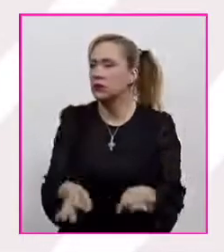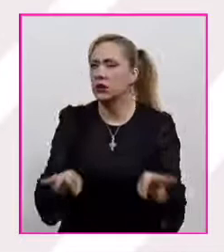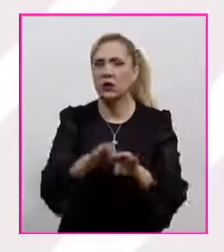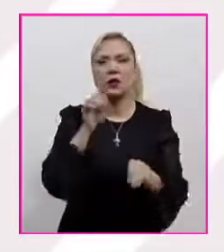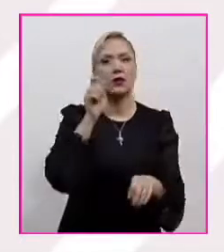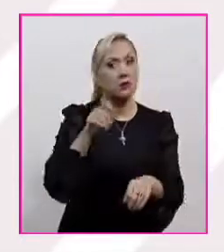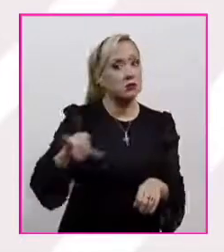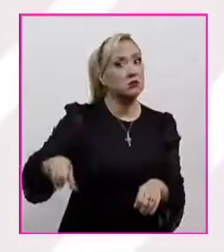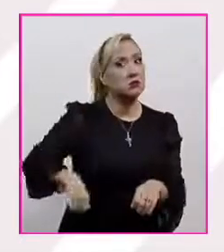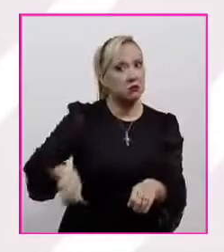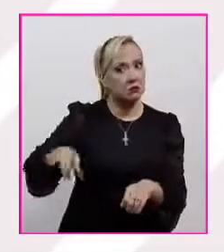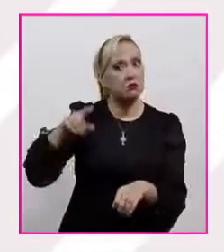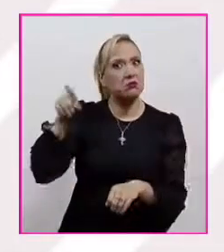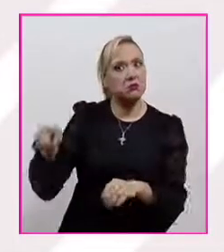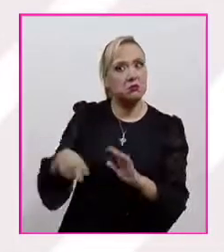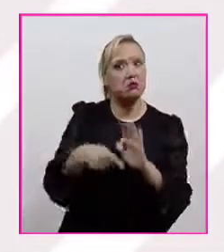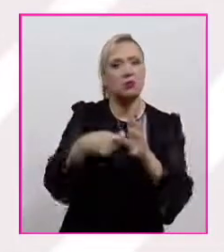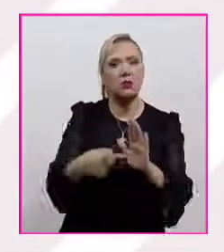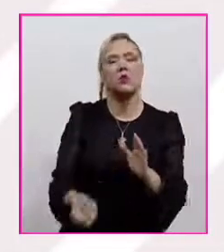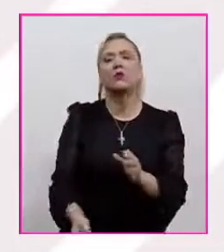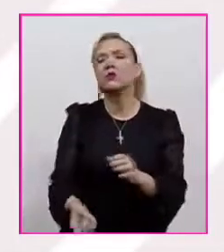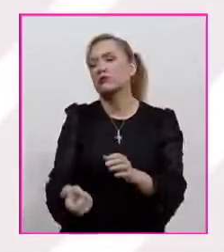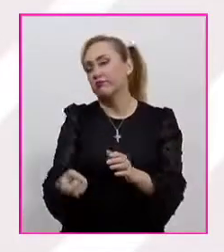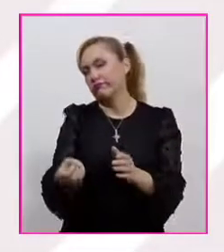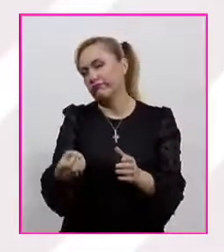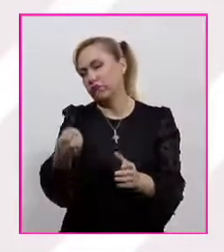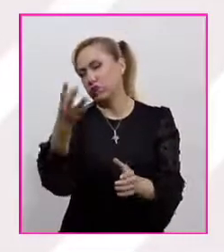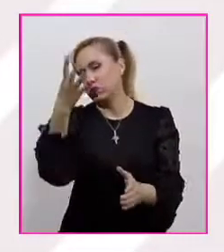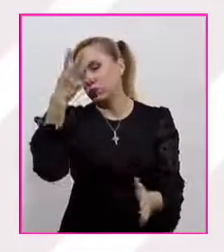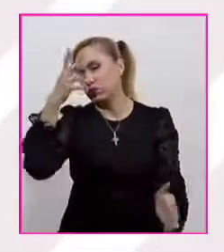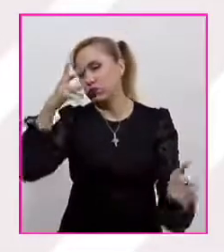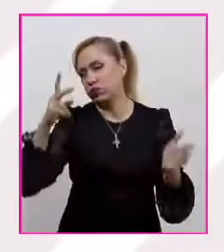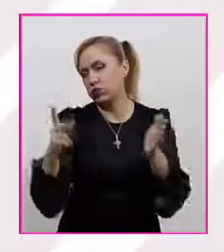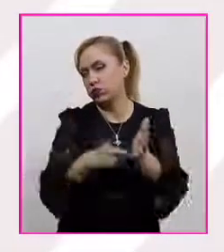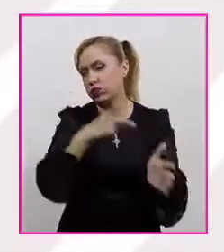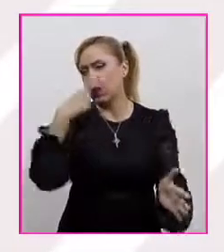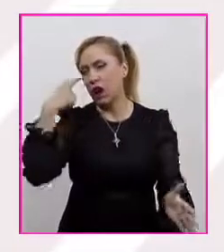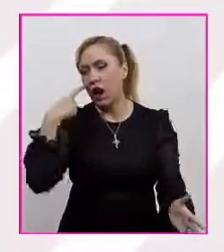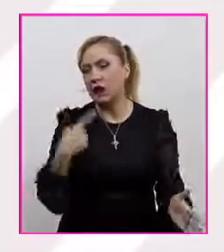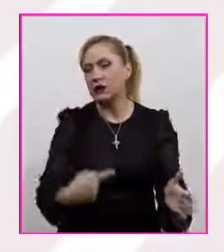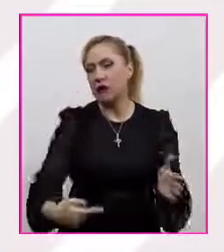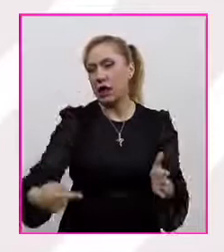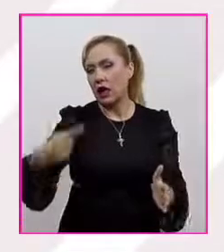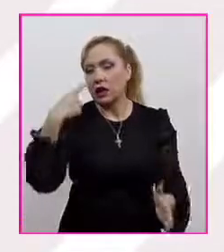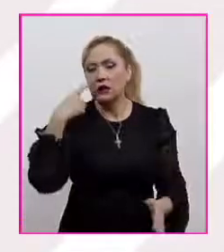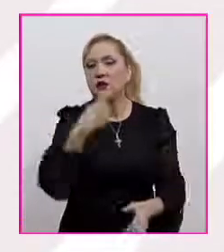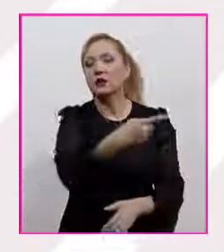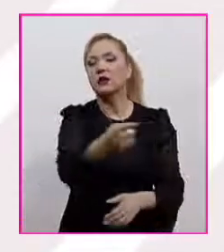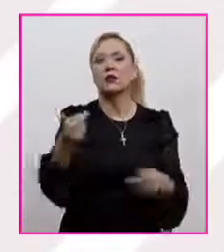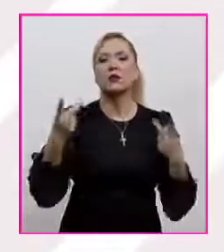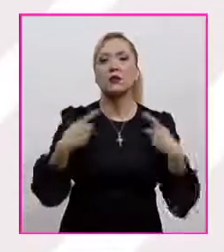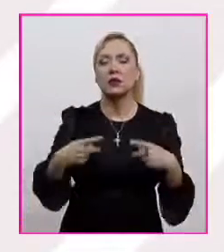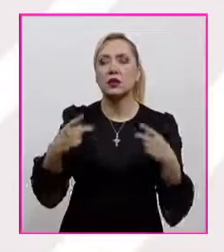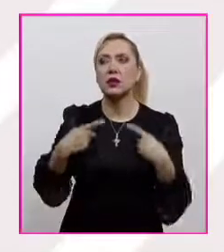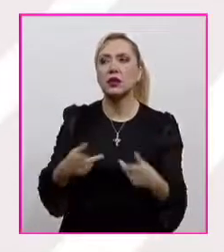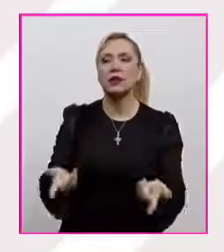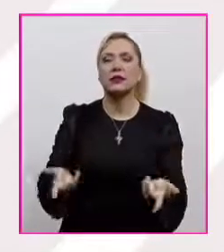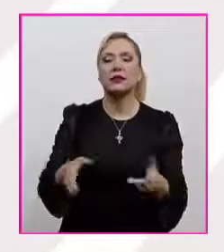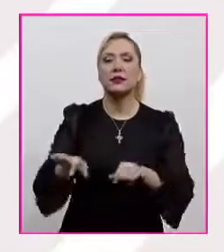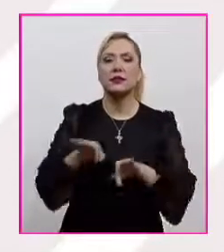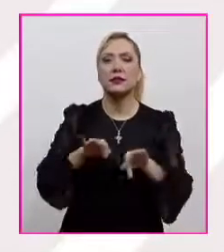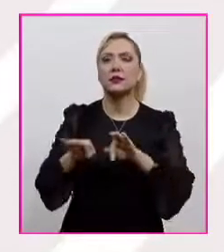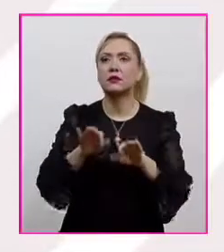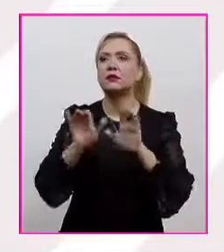que cuántas veces no hemos escuchado que las personas vienen a quitar los trabajos, que las personas, obviamente,